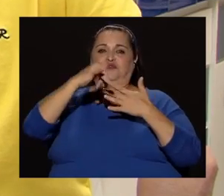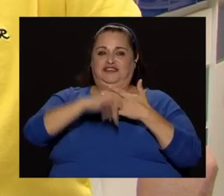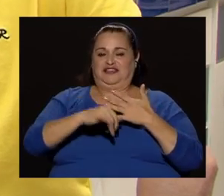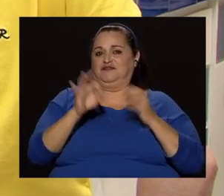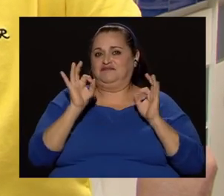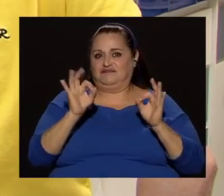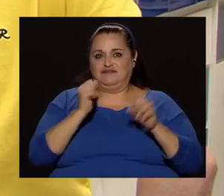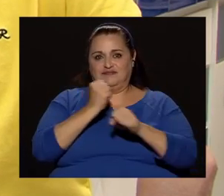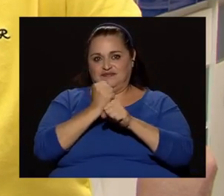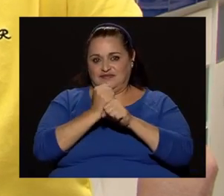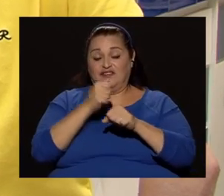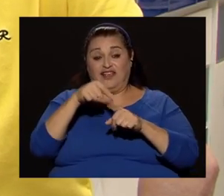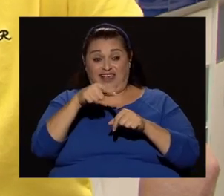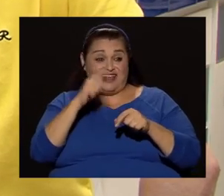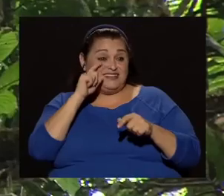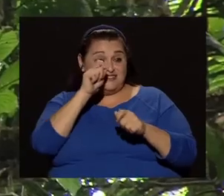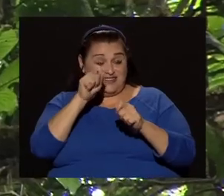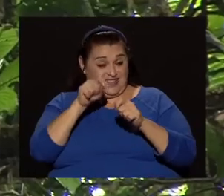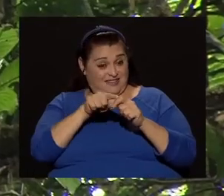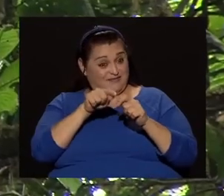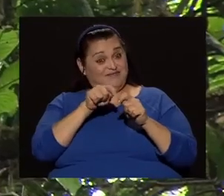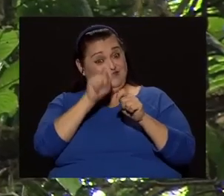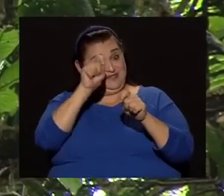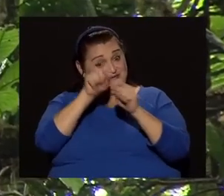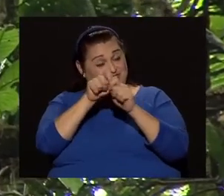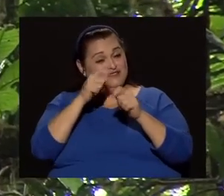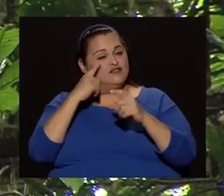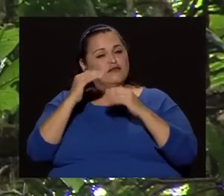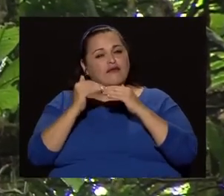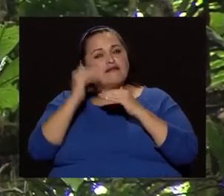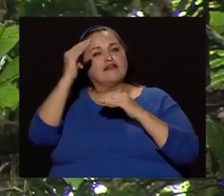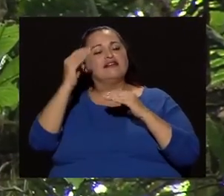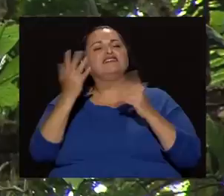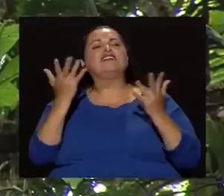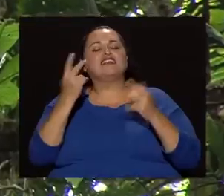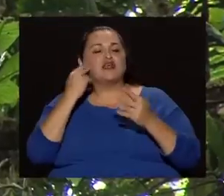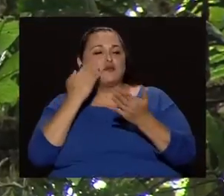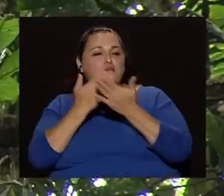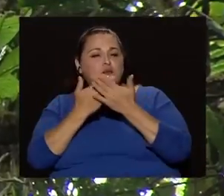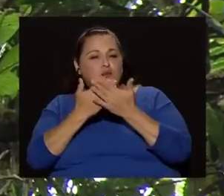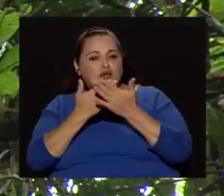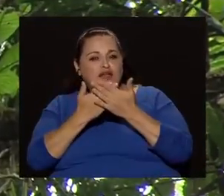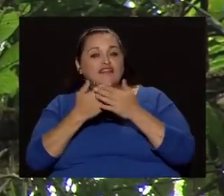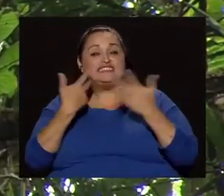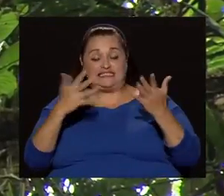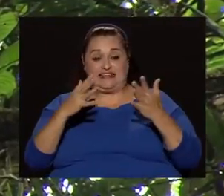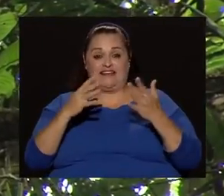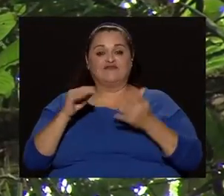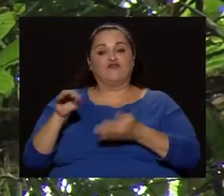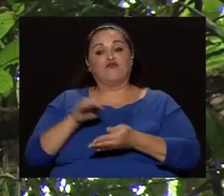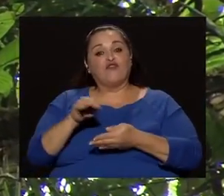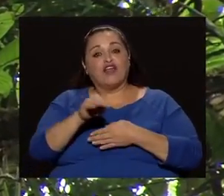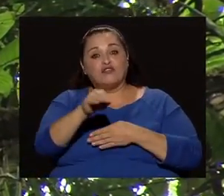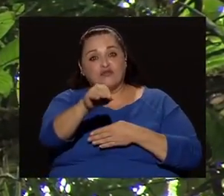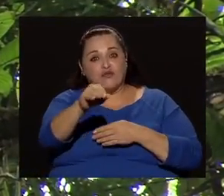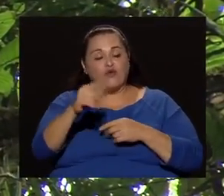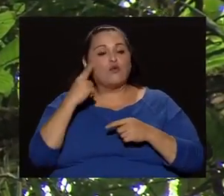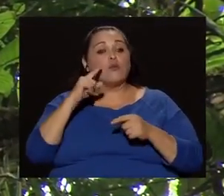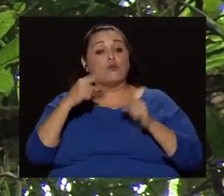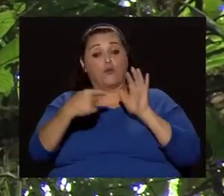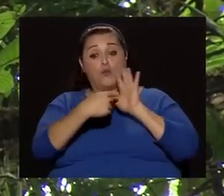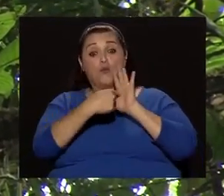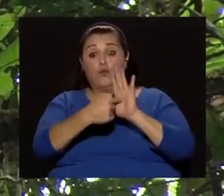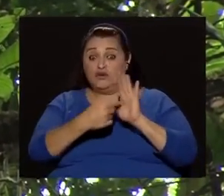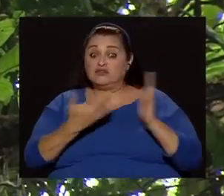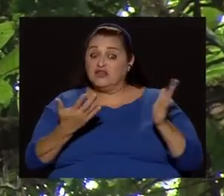para un efecto paliativo de úlceras gástricas. Queremos ver qué plantas hay, qué